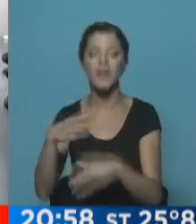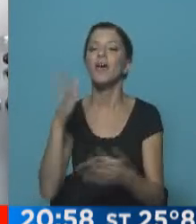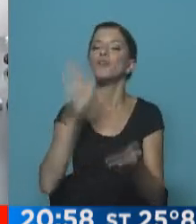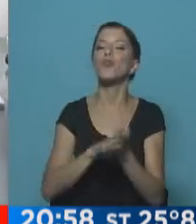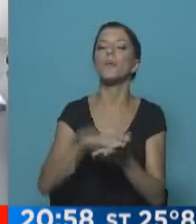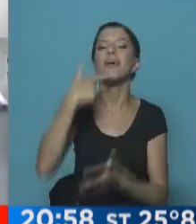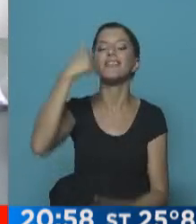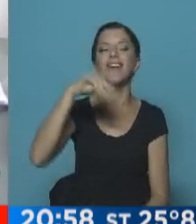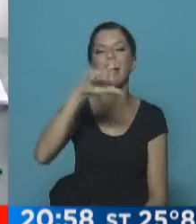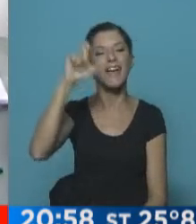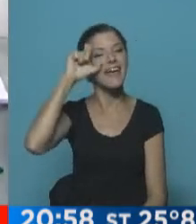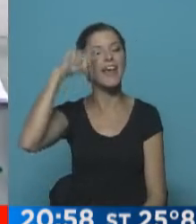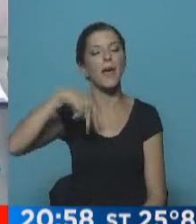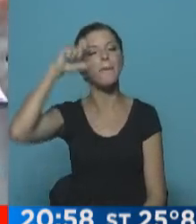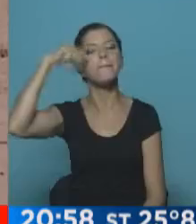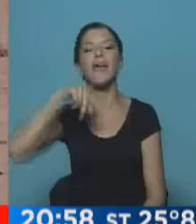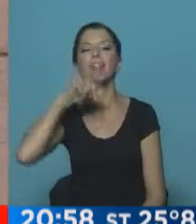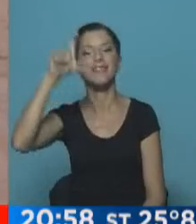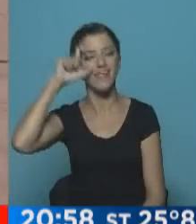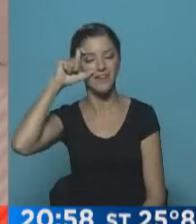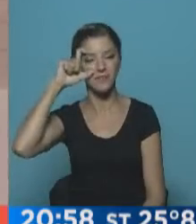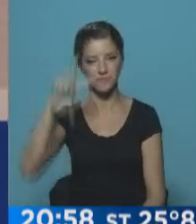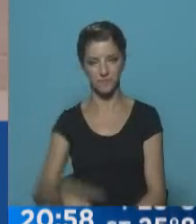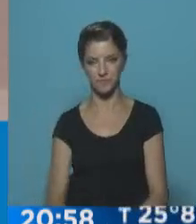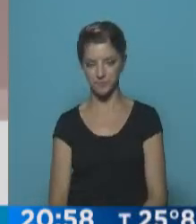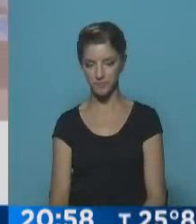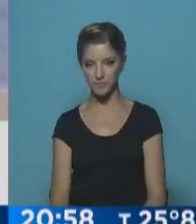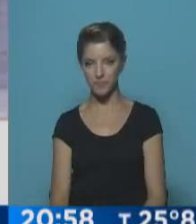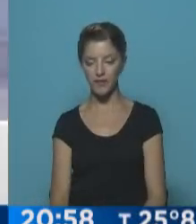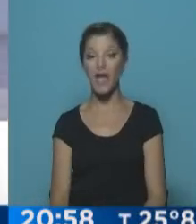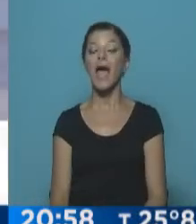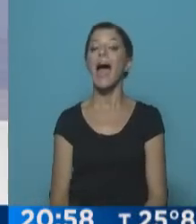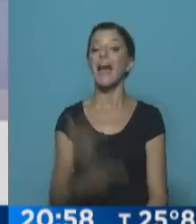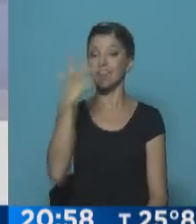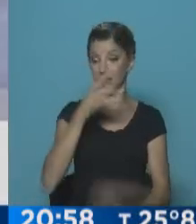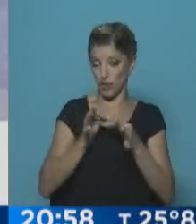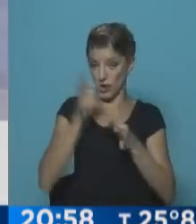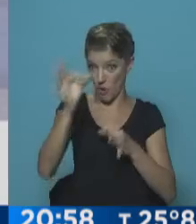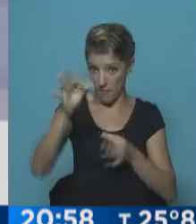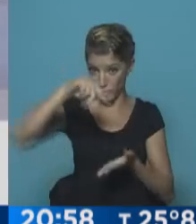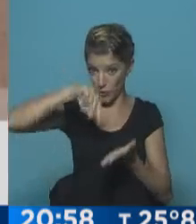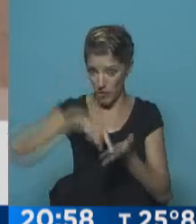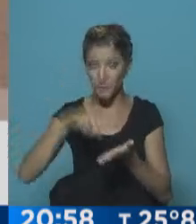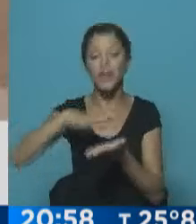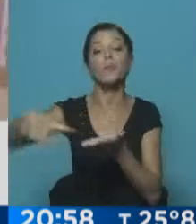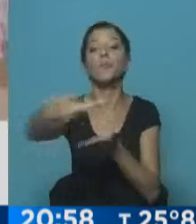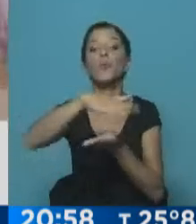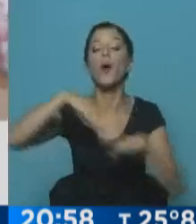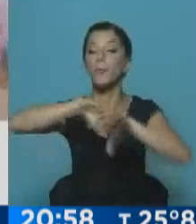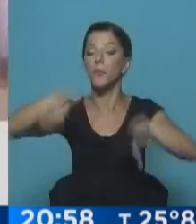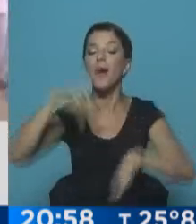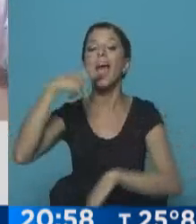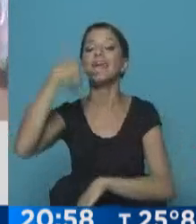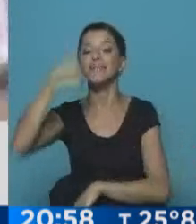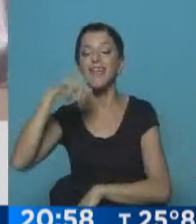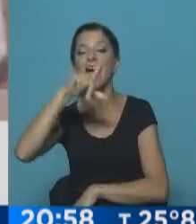Tuyú, un nuevo informe de nuestros enviados. A tan solo 300 kilómetros de la ciudad de Buenos Aires, encontramos San Clemente del